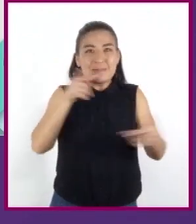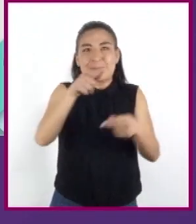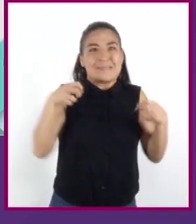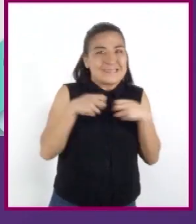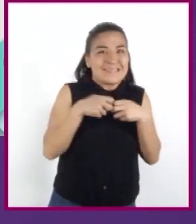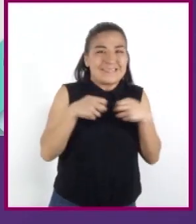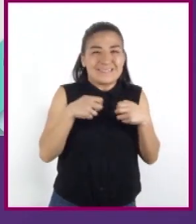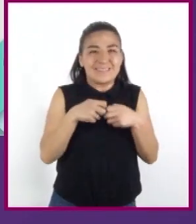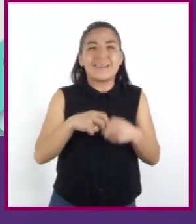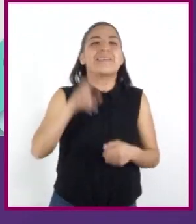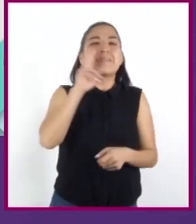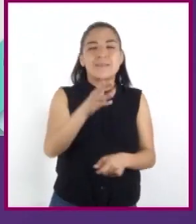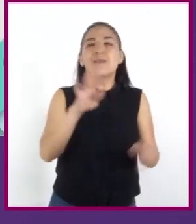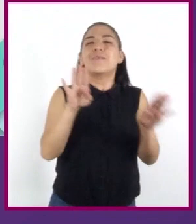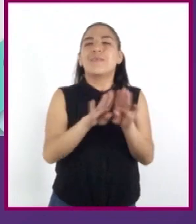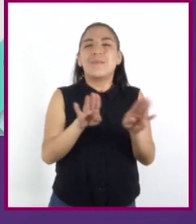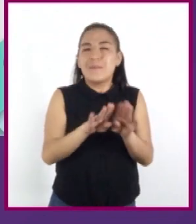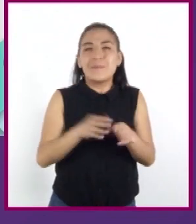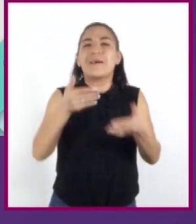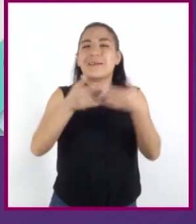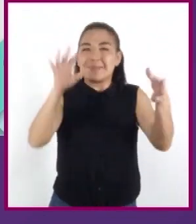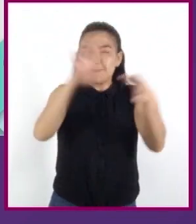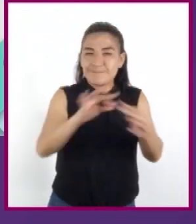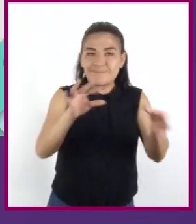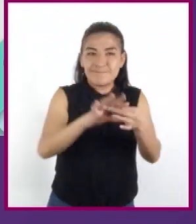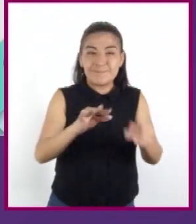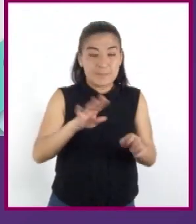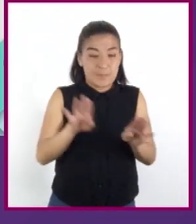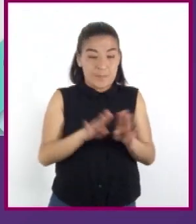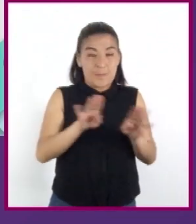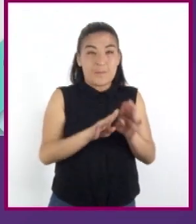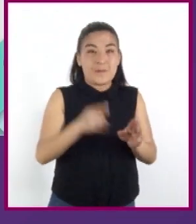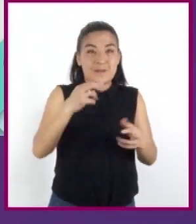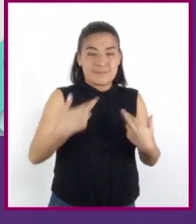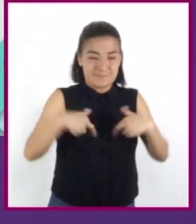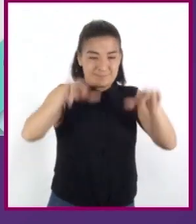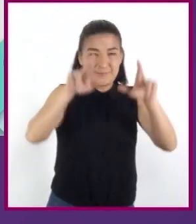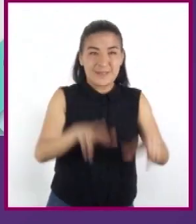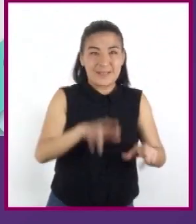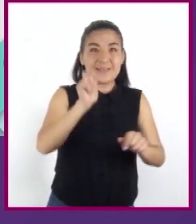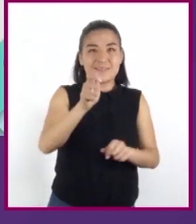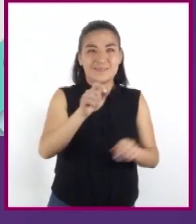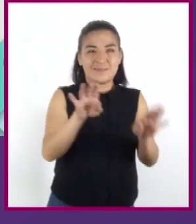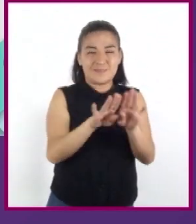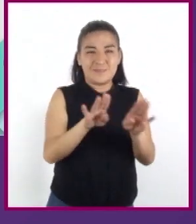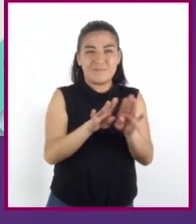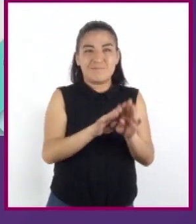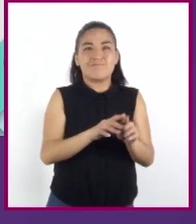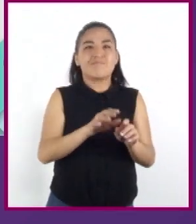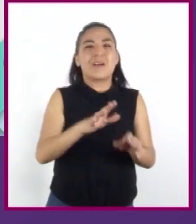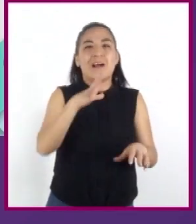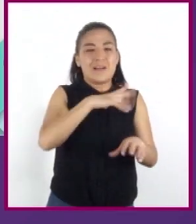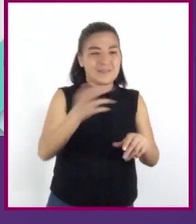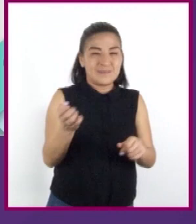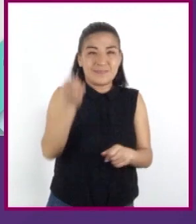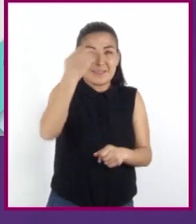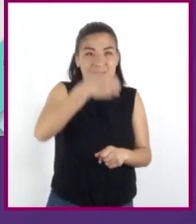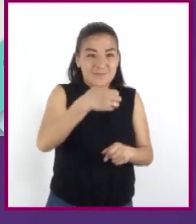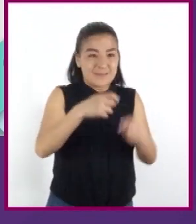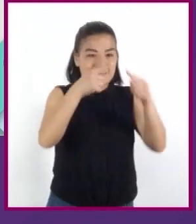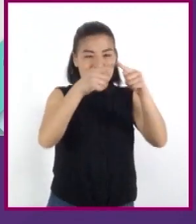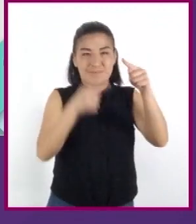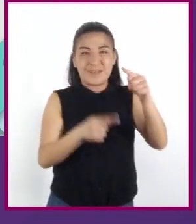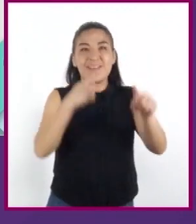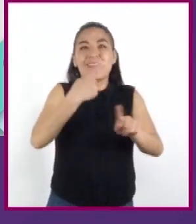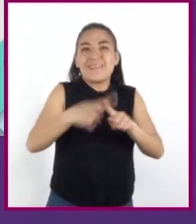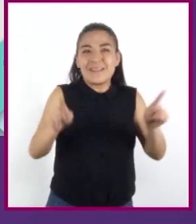pánico, recuerden que el hecho es de que una expresión conlleva fracciones no significa que sea más difícil, solo que el procedimiento